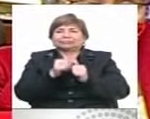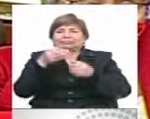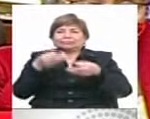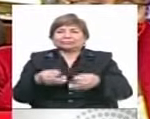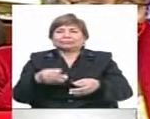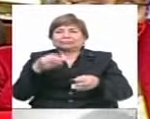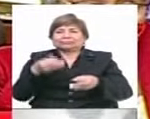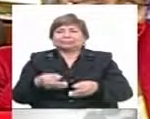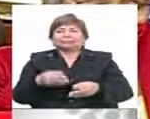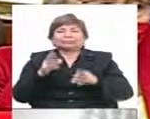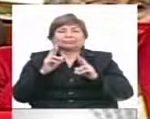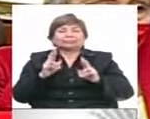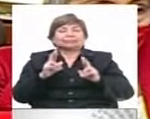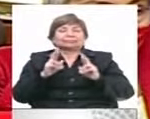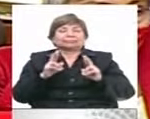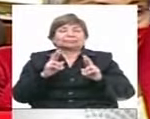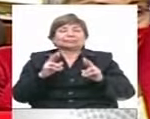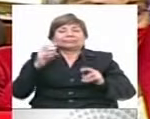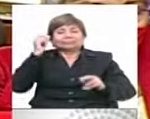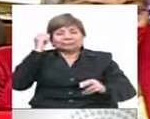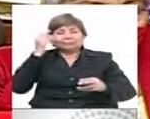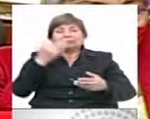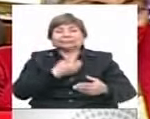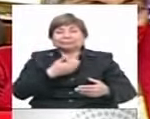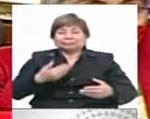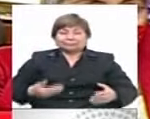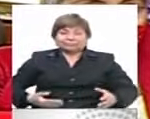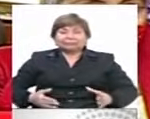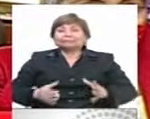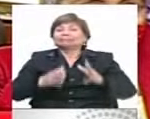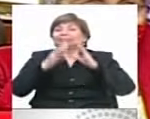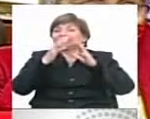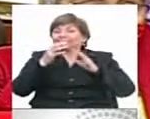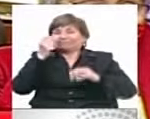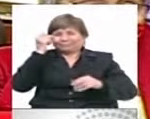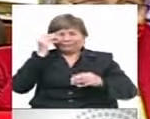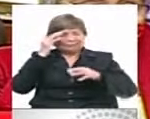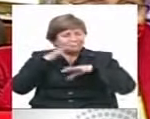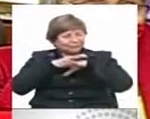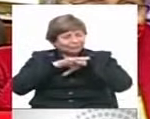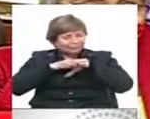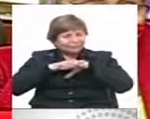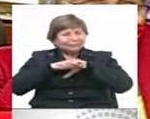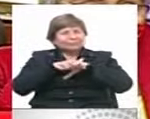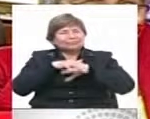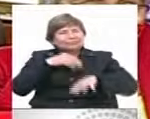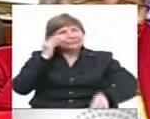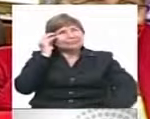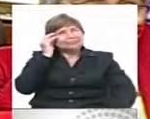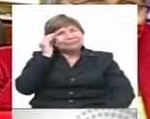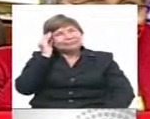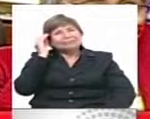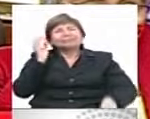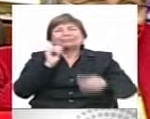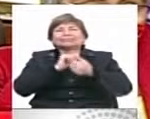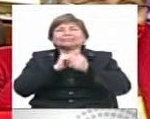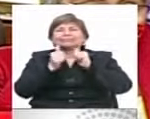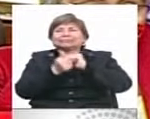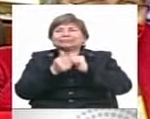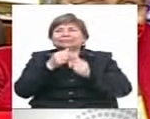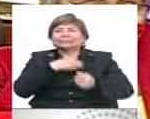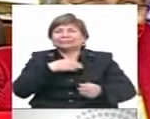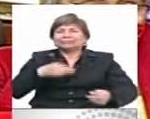firmes. Ojalá lo entienda en el Palacio de Gobierno. Analicen las propuestas de cambio de